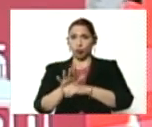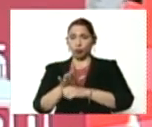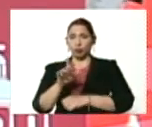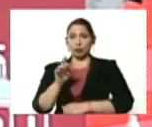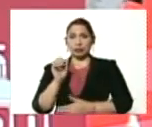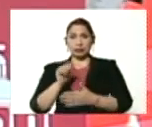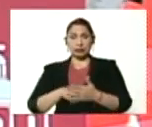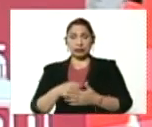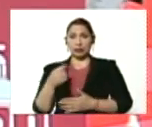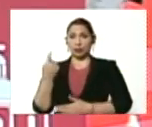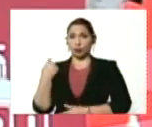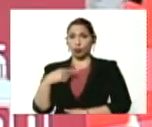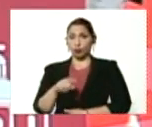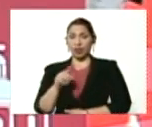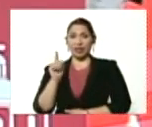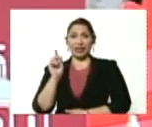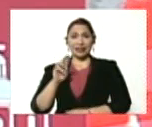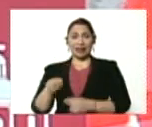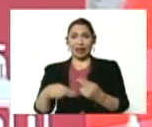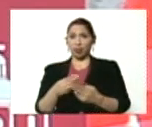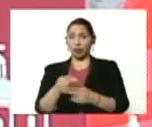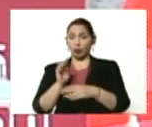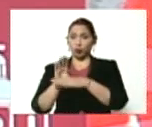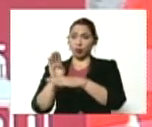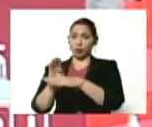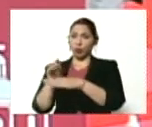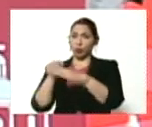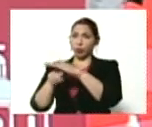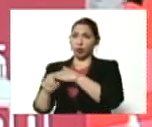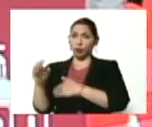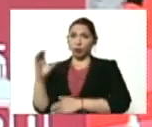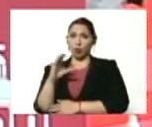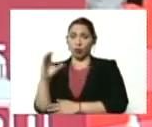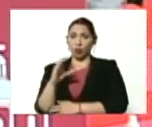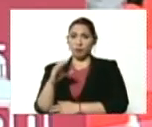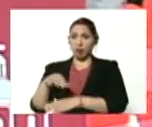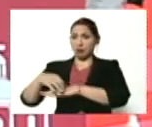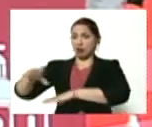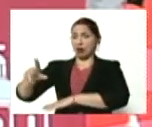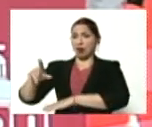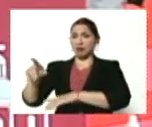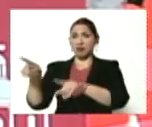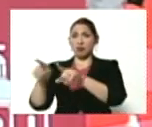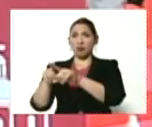de cuidados en la República de Colombia. Le dejaron tirado allí como un perro y se murió.